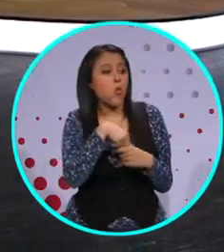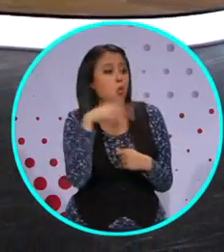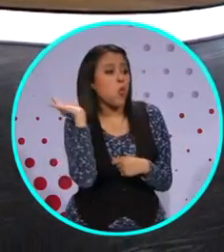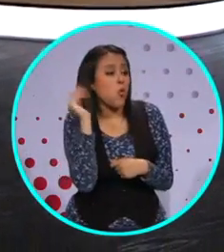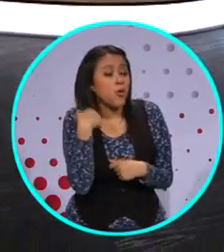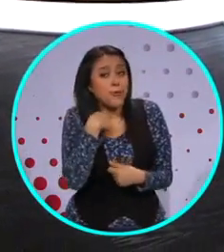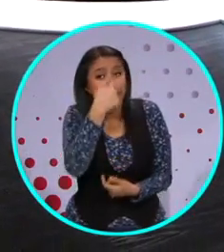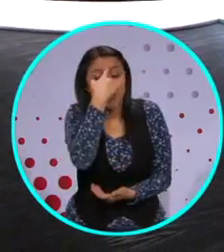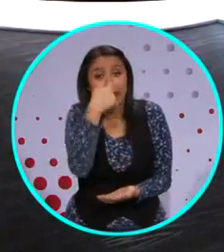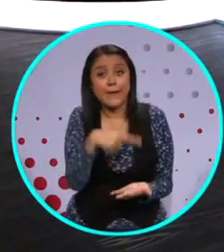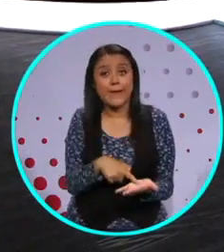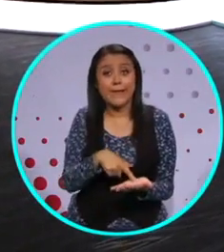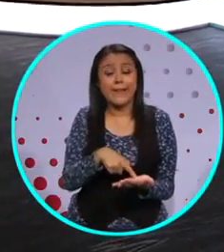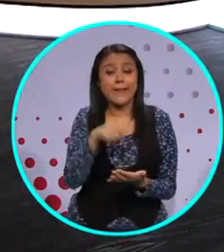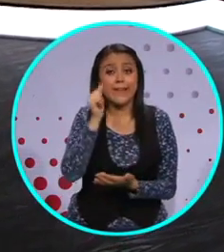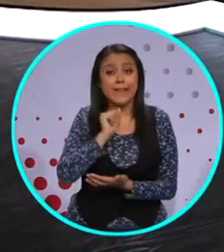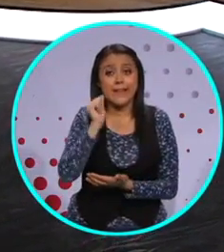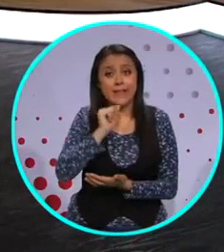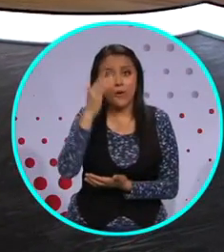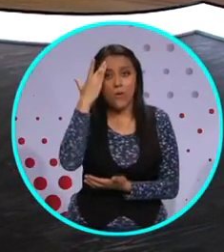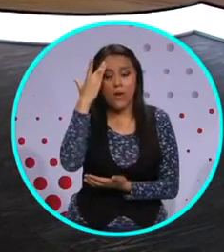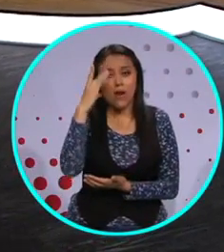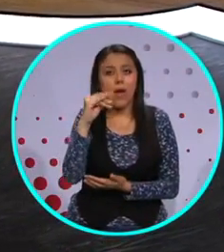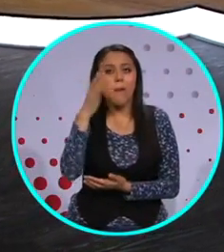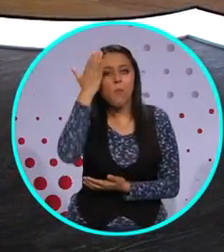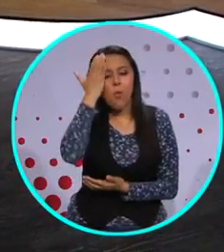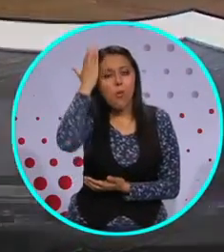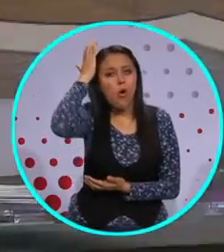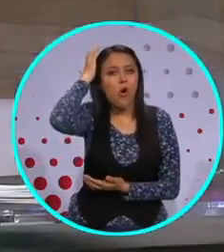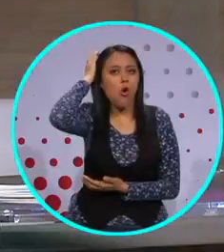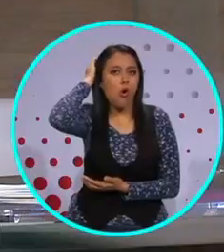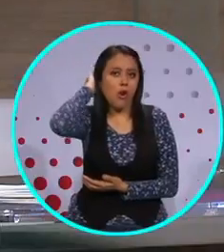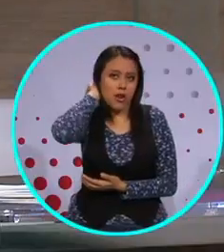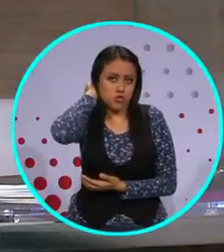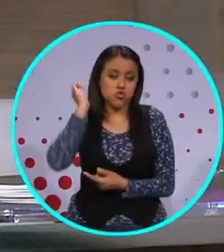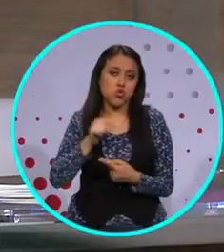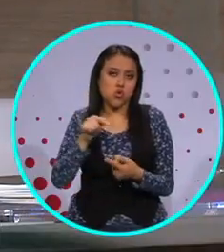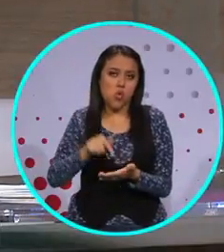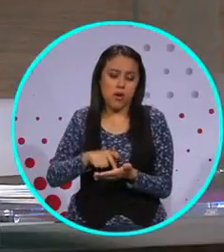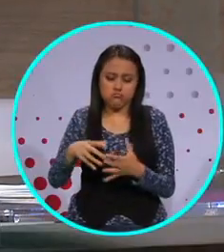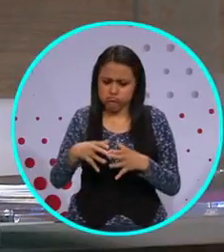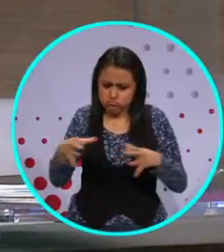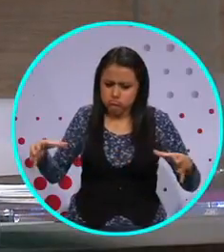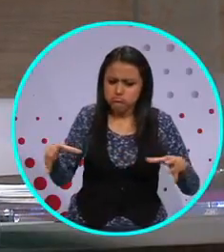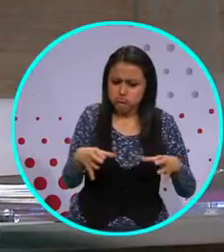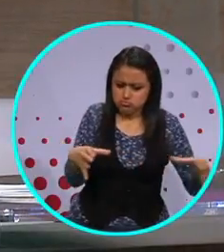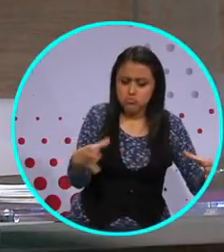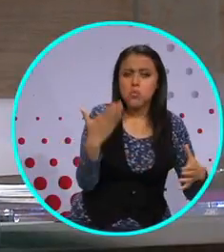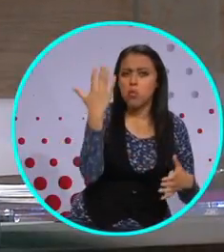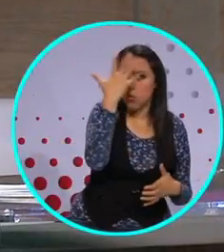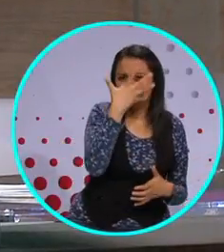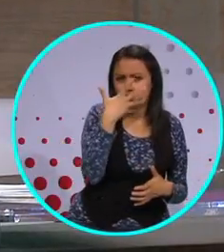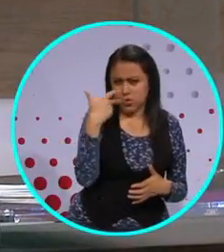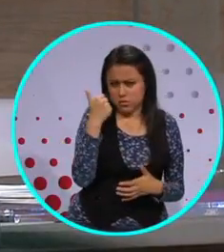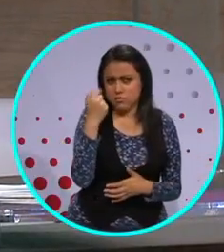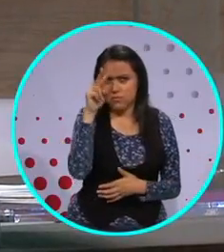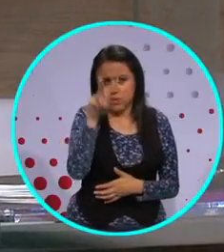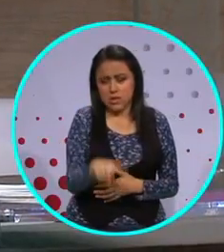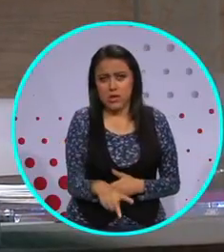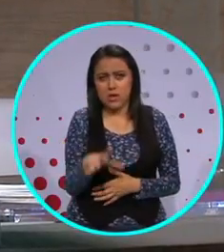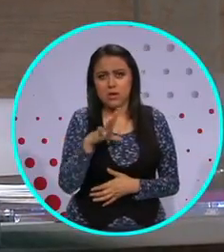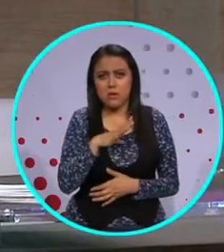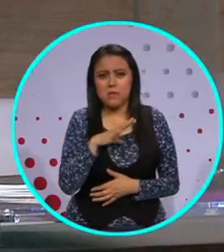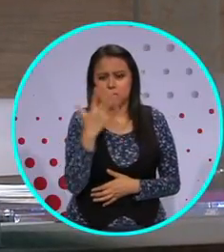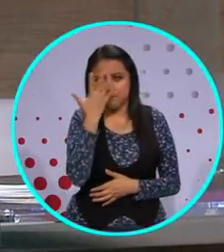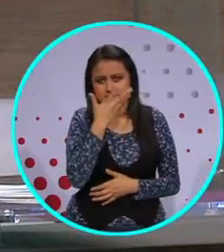cuernavaca lo que vemos más de morelos pero la realidad es que tienen zonas muy amplias es muy amplio su territorio también tiene un buen